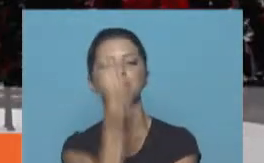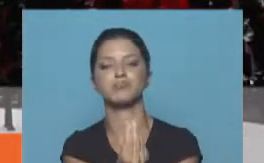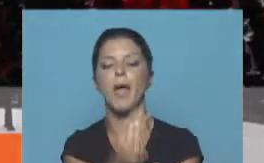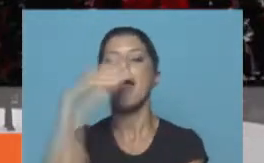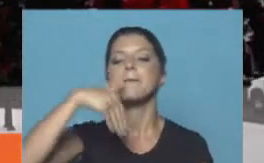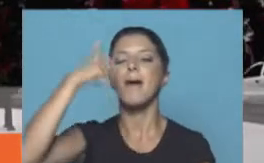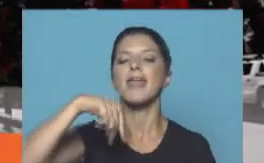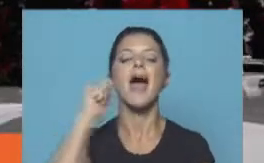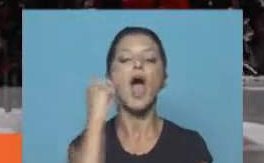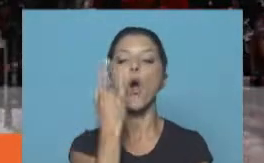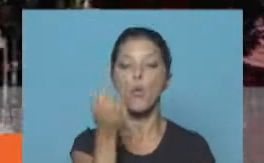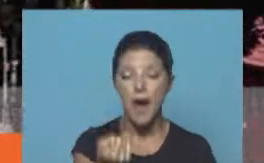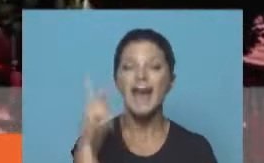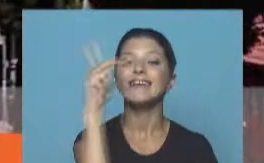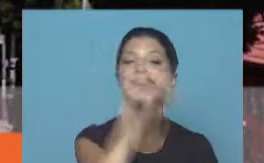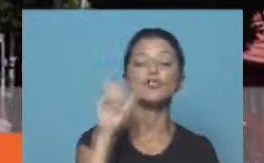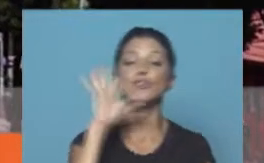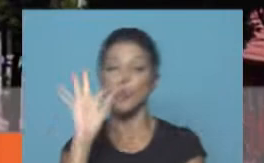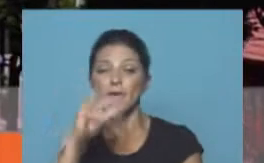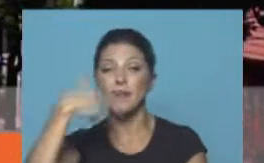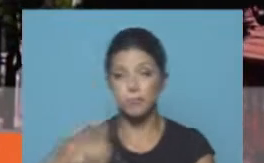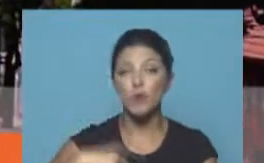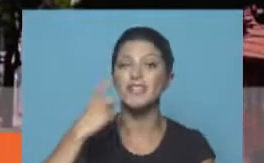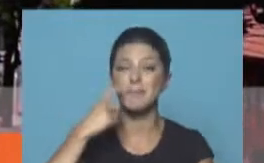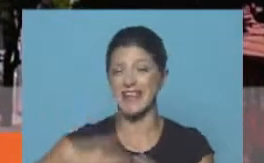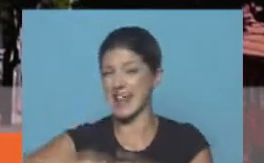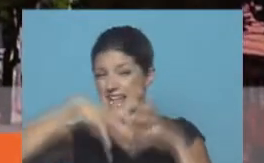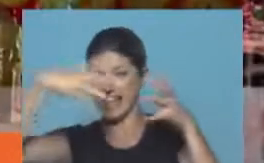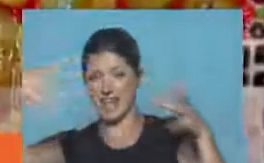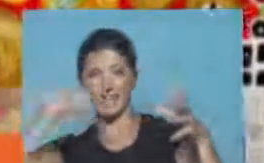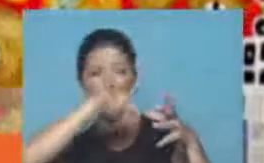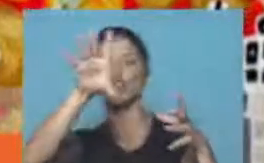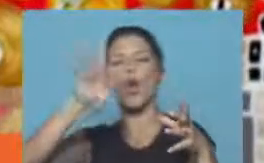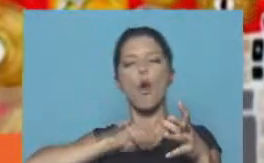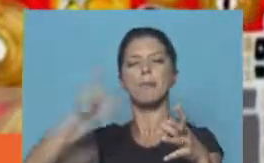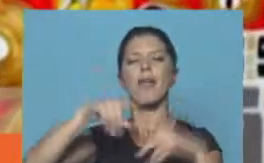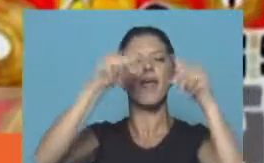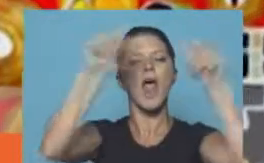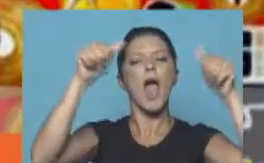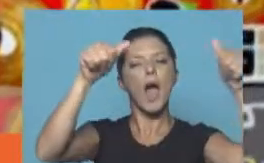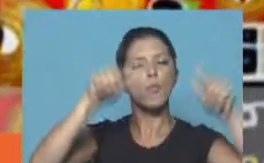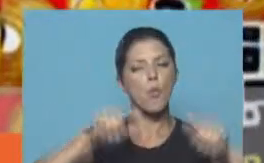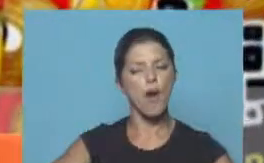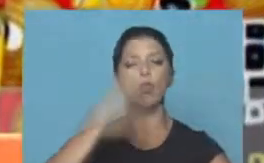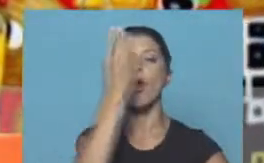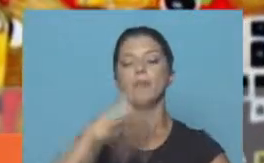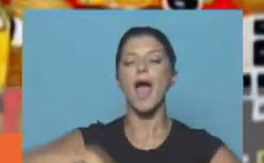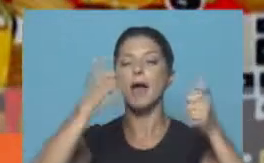de 150 estructuras metálicas gigantes inspiradas en el famoso cuadro El árbol de la vida de Gustav